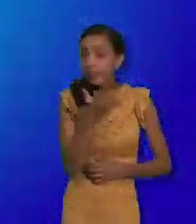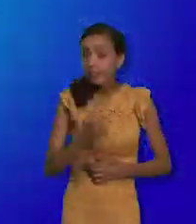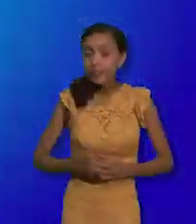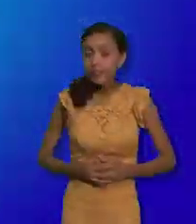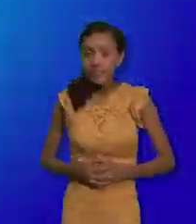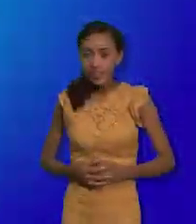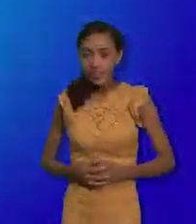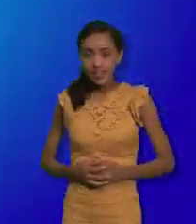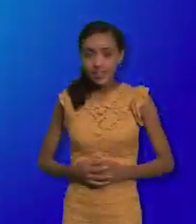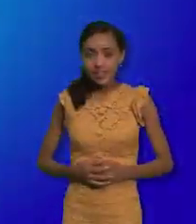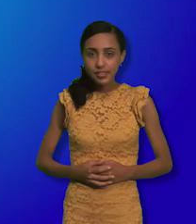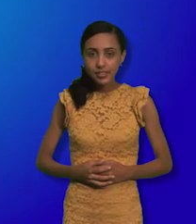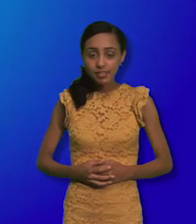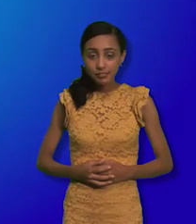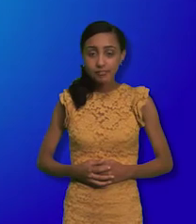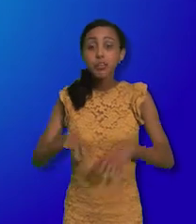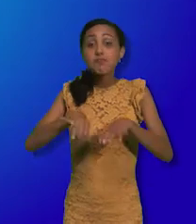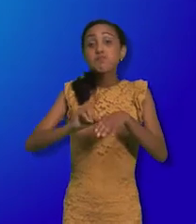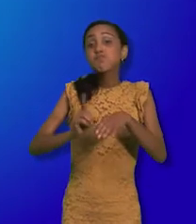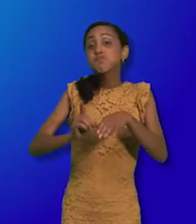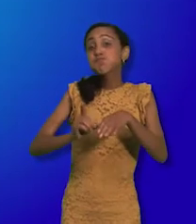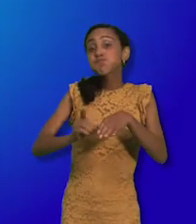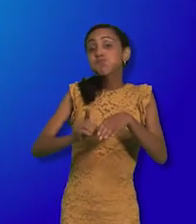El perro.